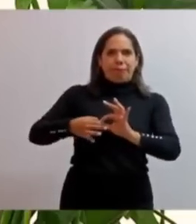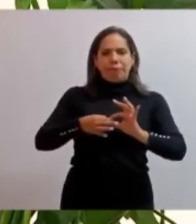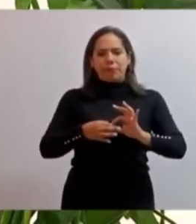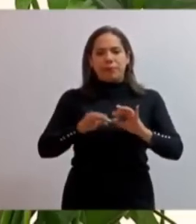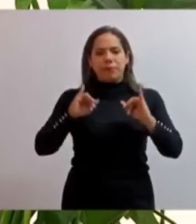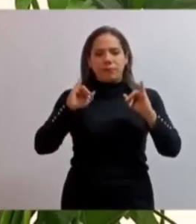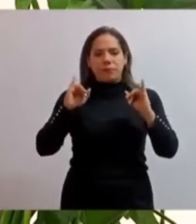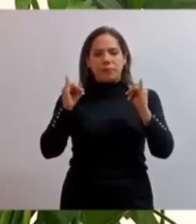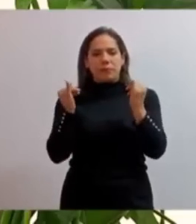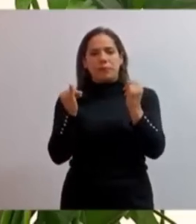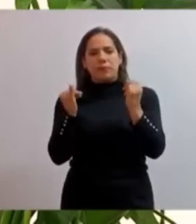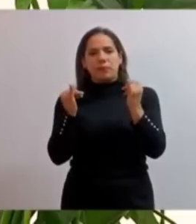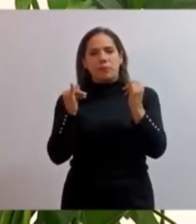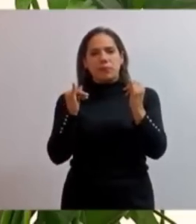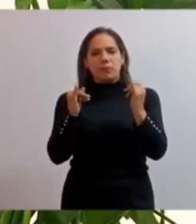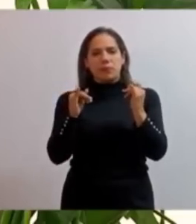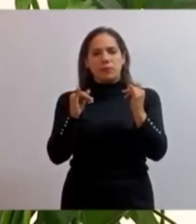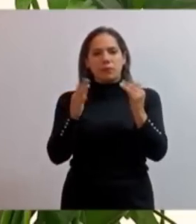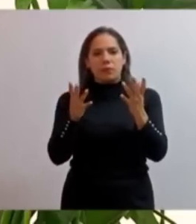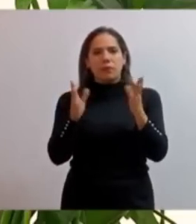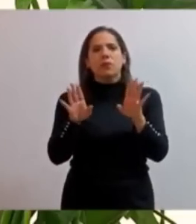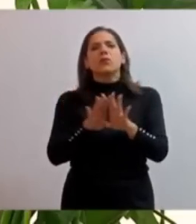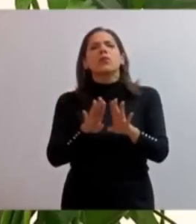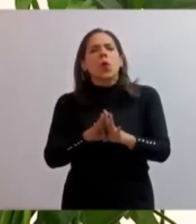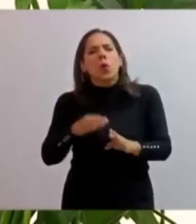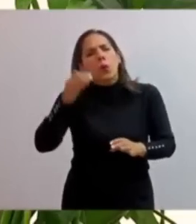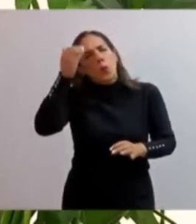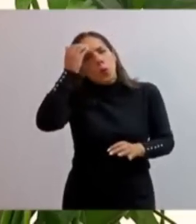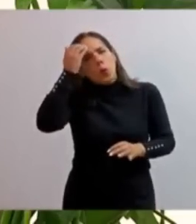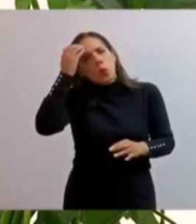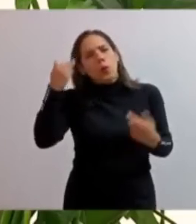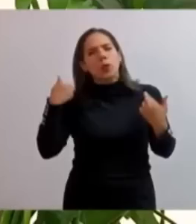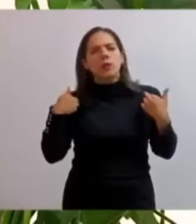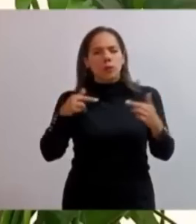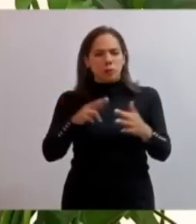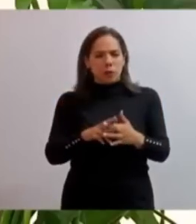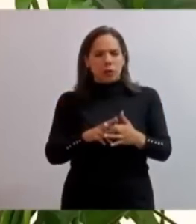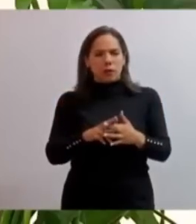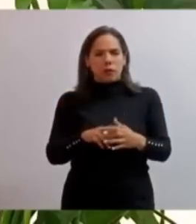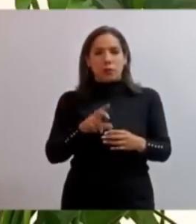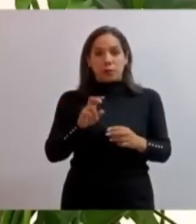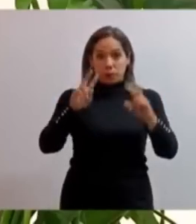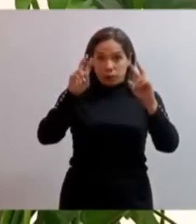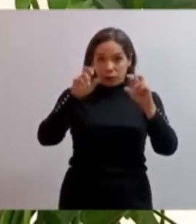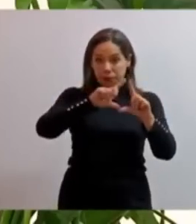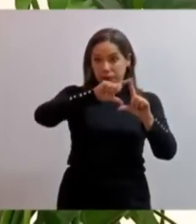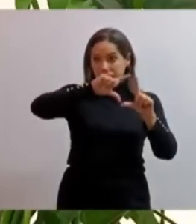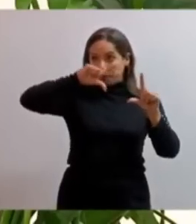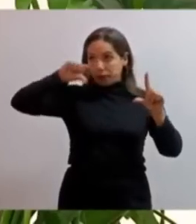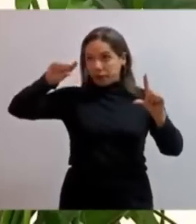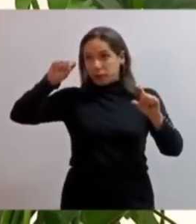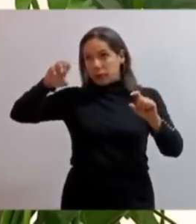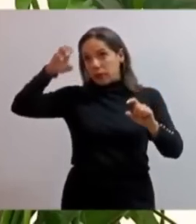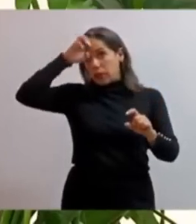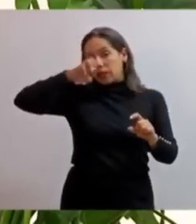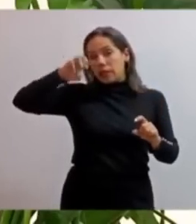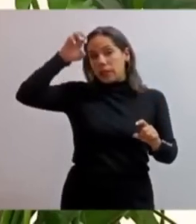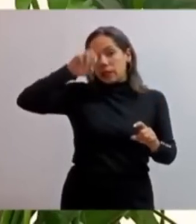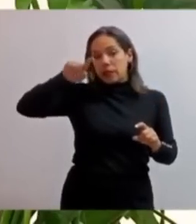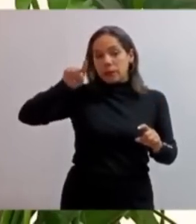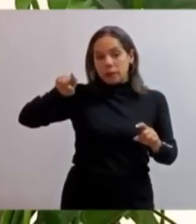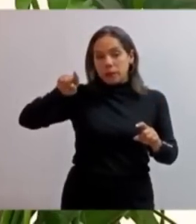brillante, que habla de los saberes docentes y dice, la experiencia es un saber docente y un